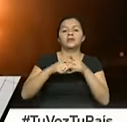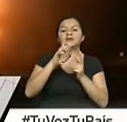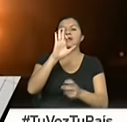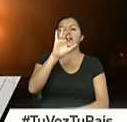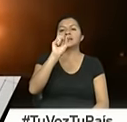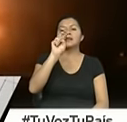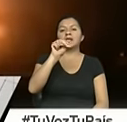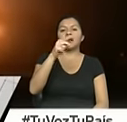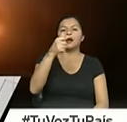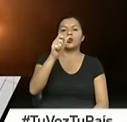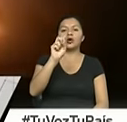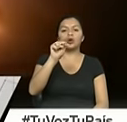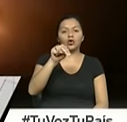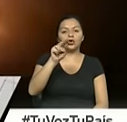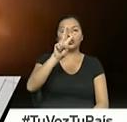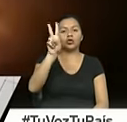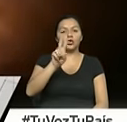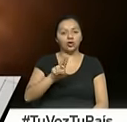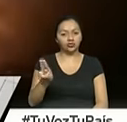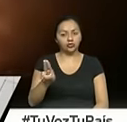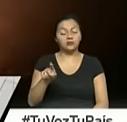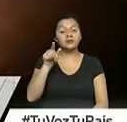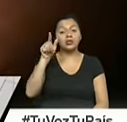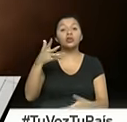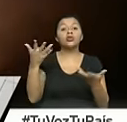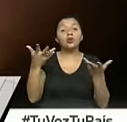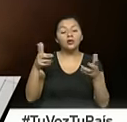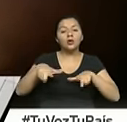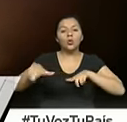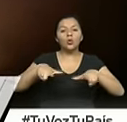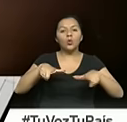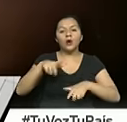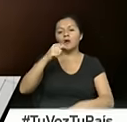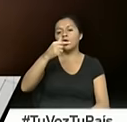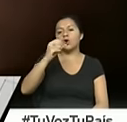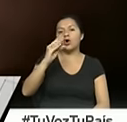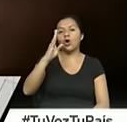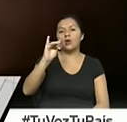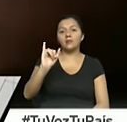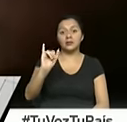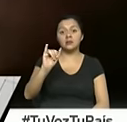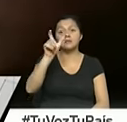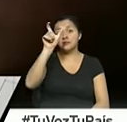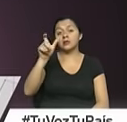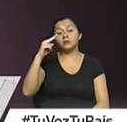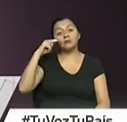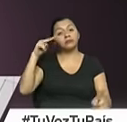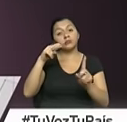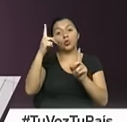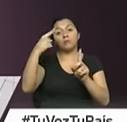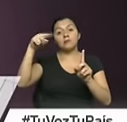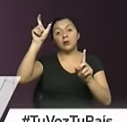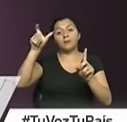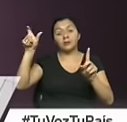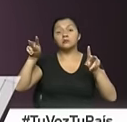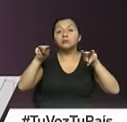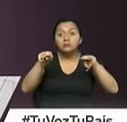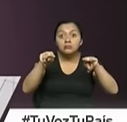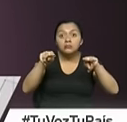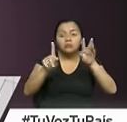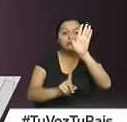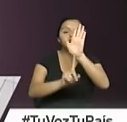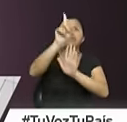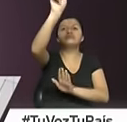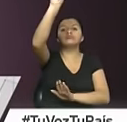Palacio Celestial. El lanzamiento ha tenido lugar en el desierto de Gobi y ha sido seguido por más de 1 millón de personas a través de Internet. El